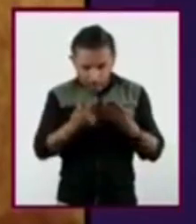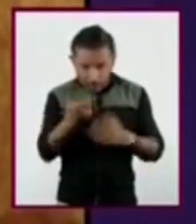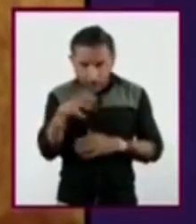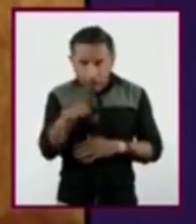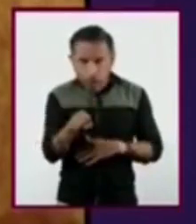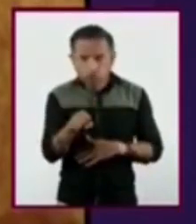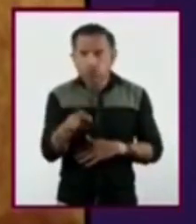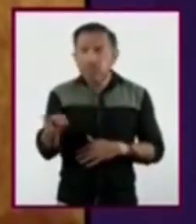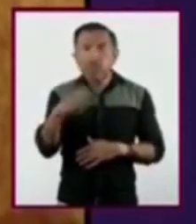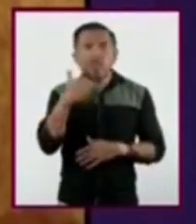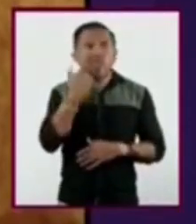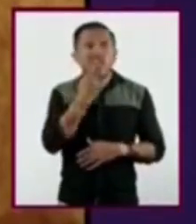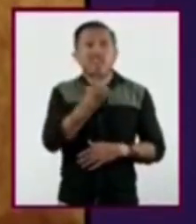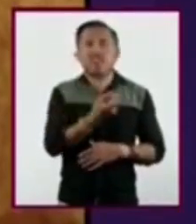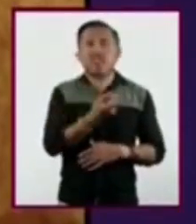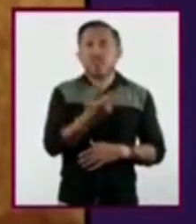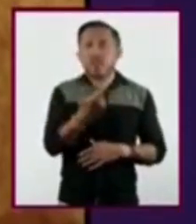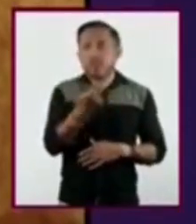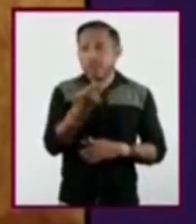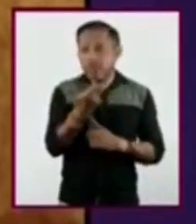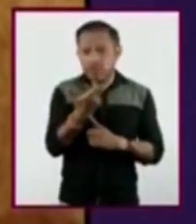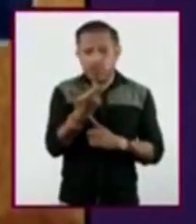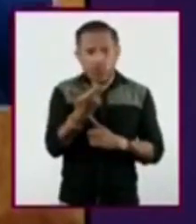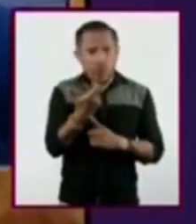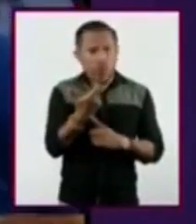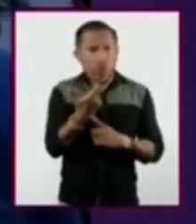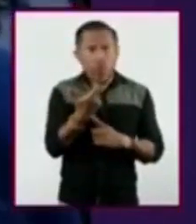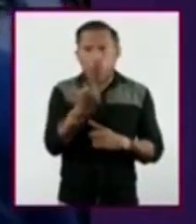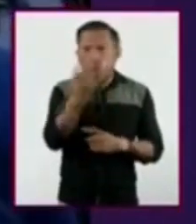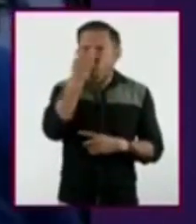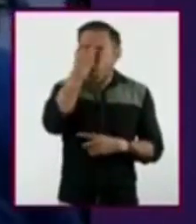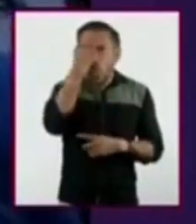los precios son horribles.